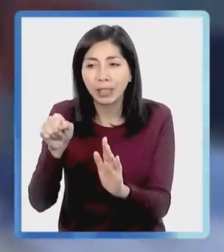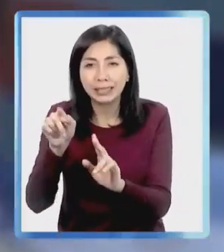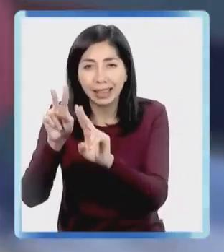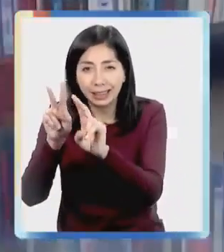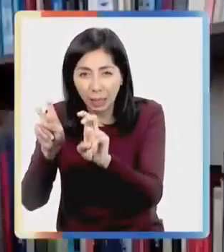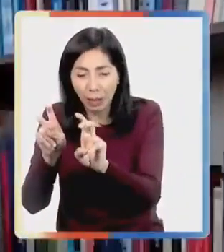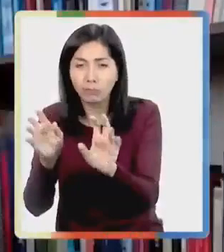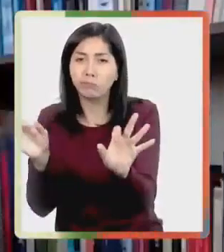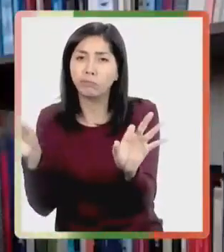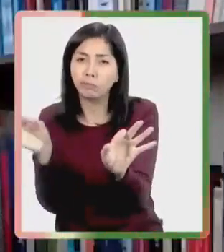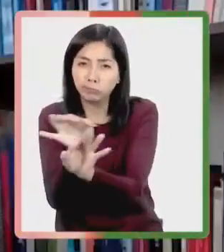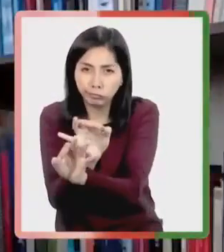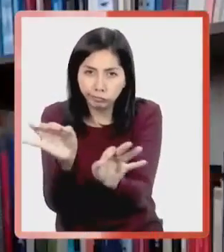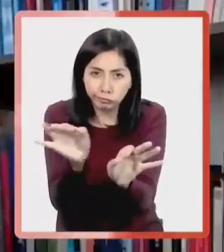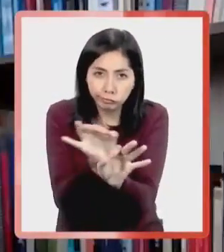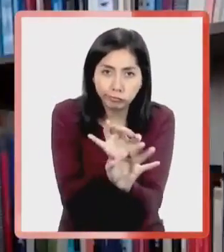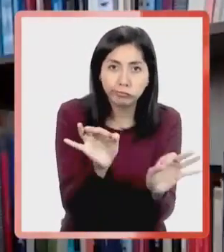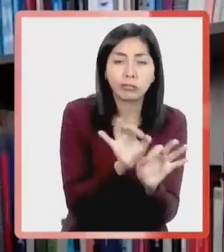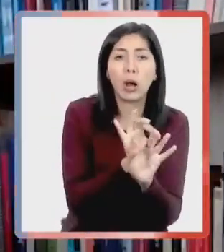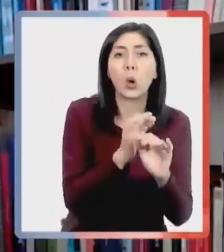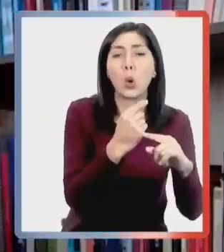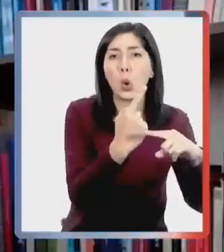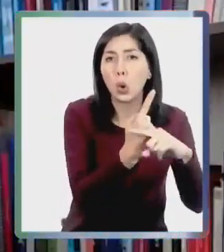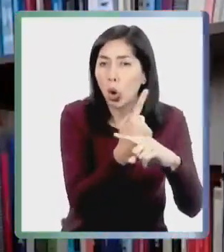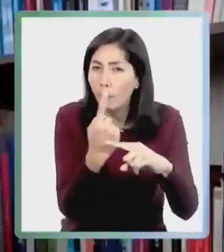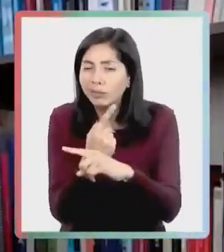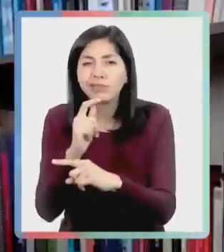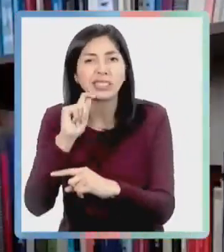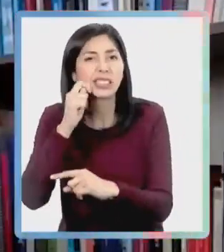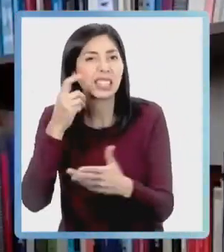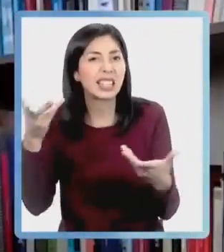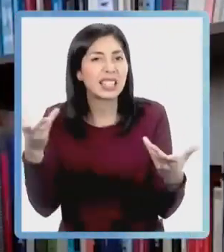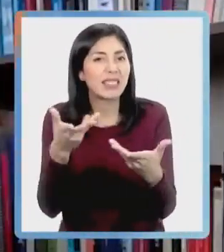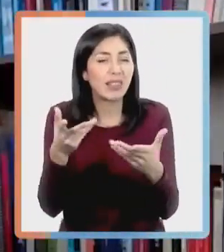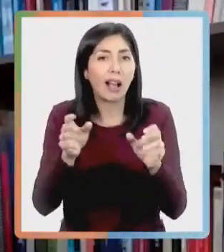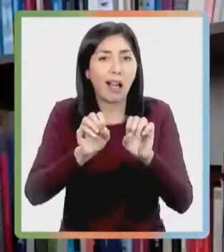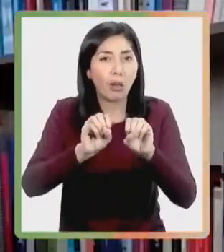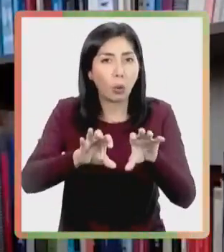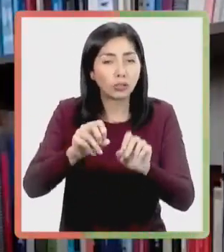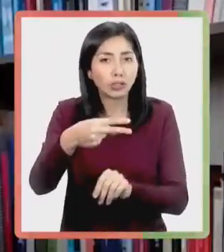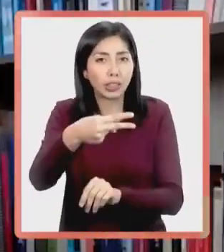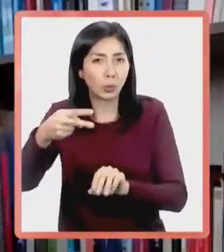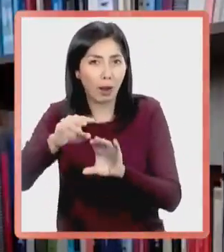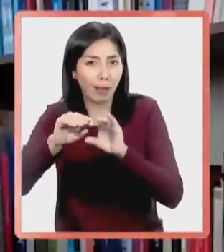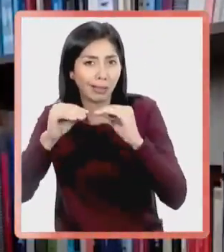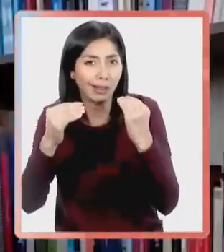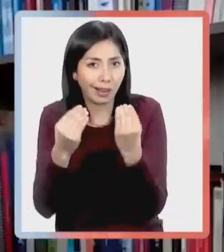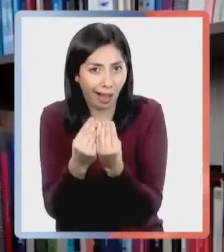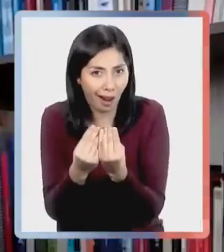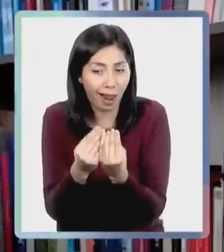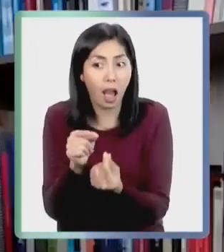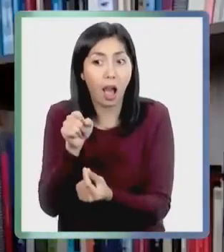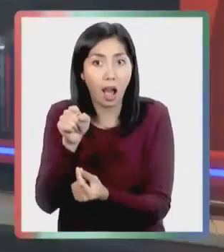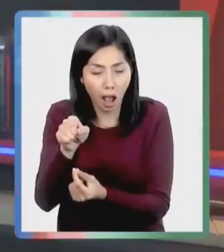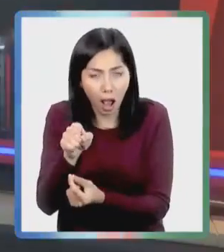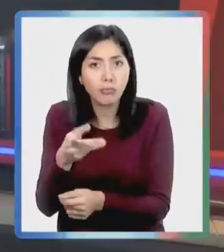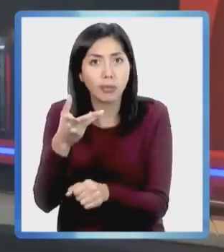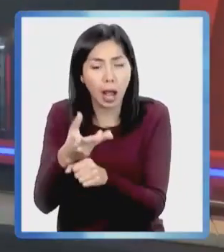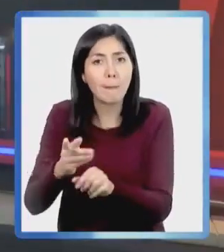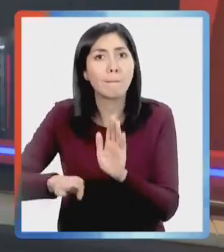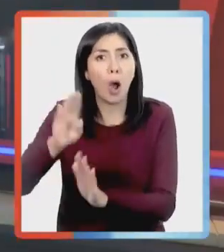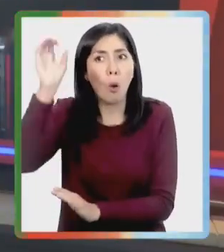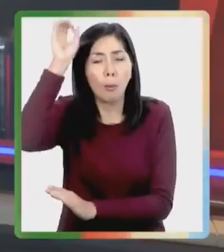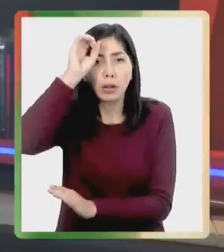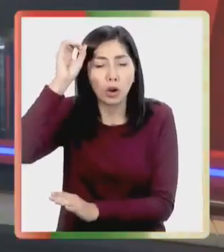madeja, y pudiéramos explicar, pudiéramos llegar a conversar lo que es la educación sexual integral, sin duda son más las convergencias que